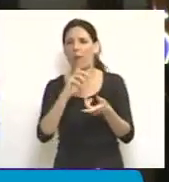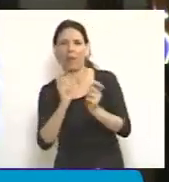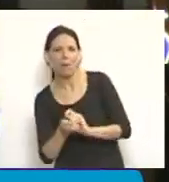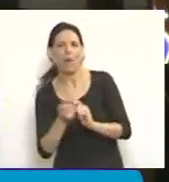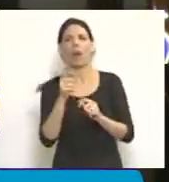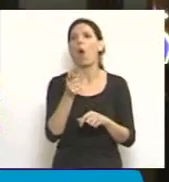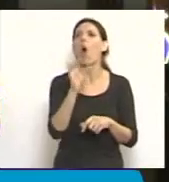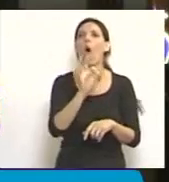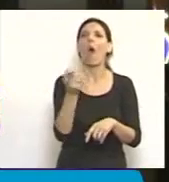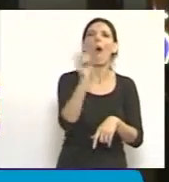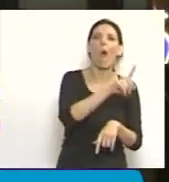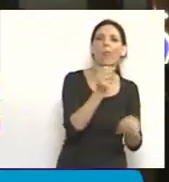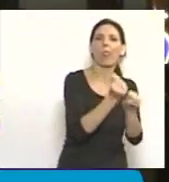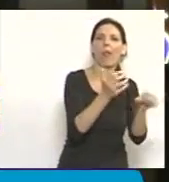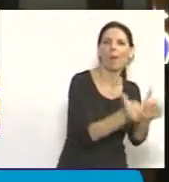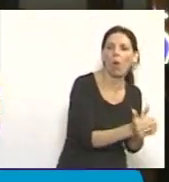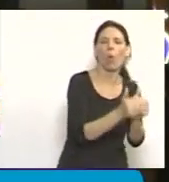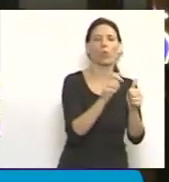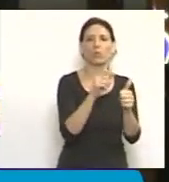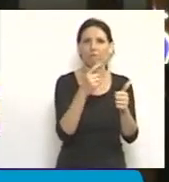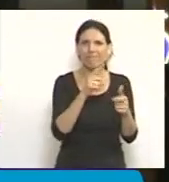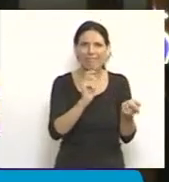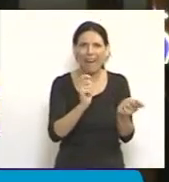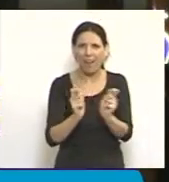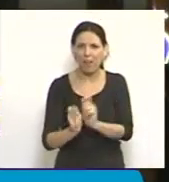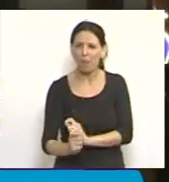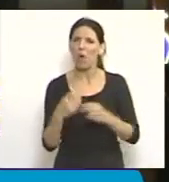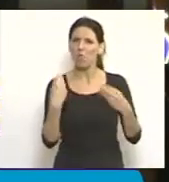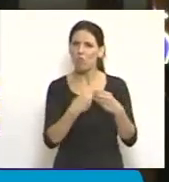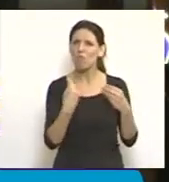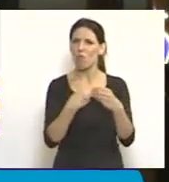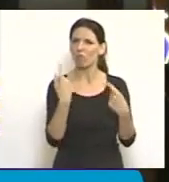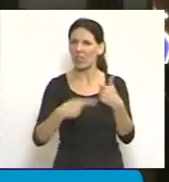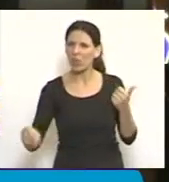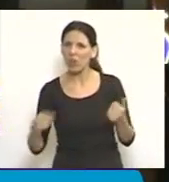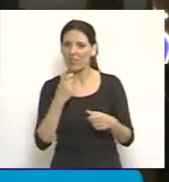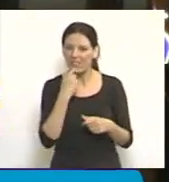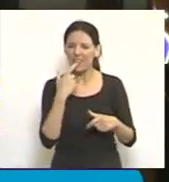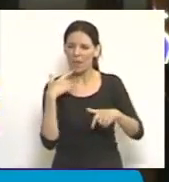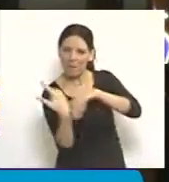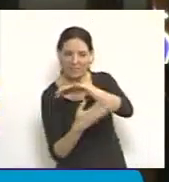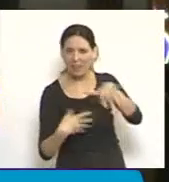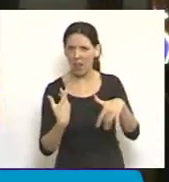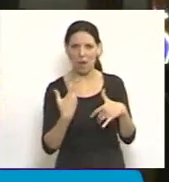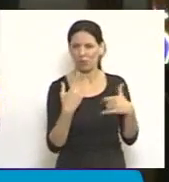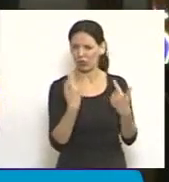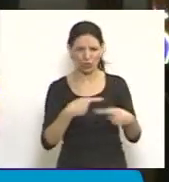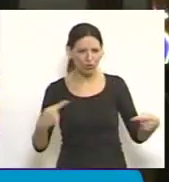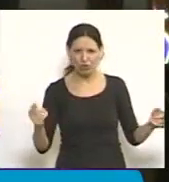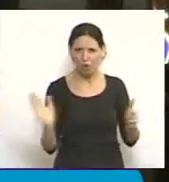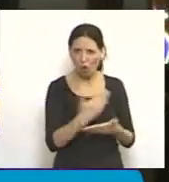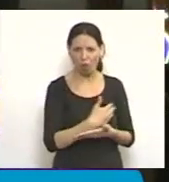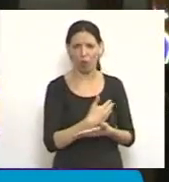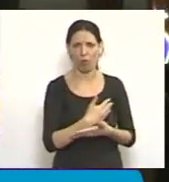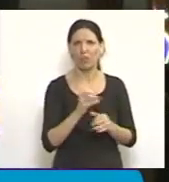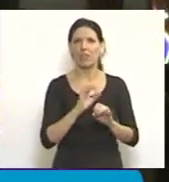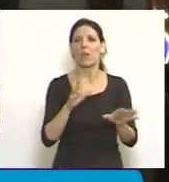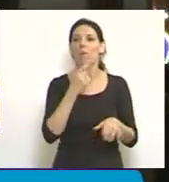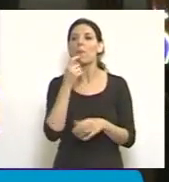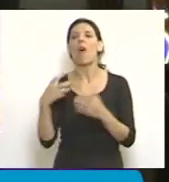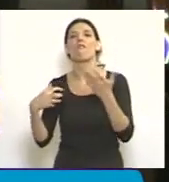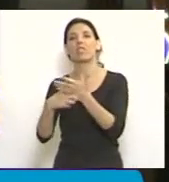la titular, en este caso, de la Procuración General, sometidos a las instrucciones de la Procuradora General, que les puede modificar la